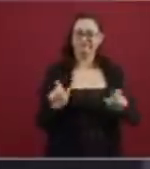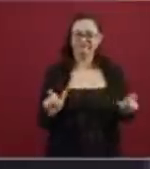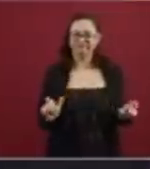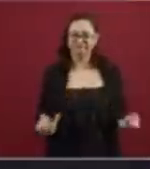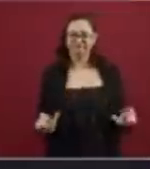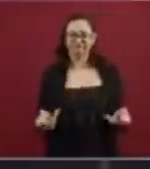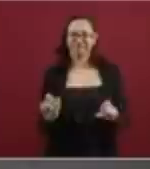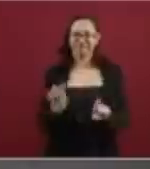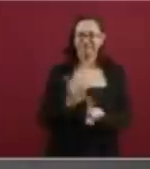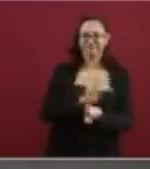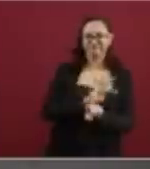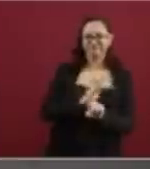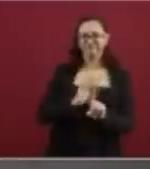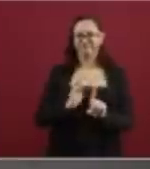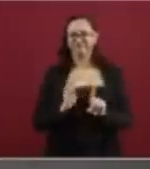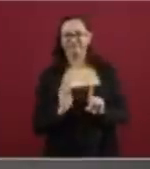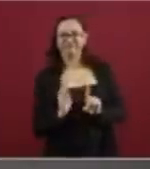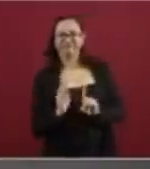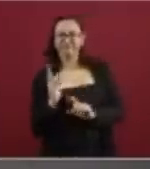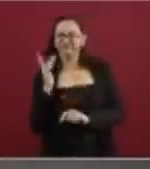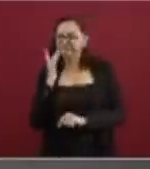Le encantaba la fantochería,